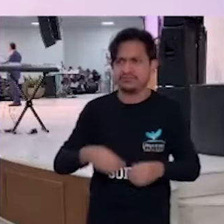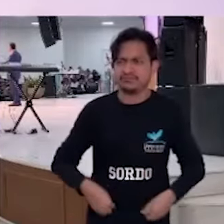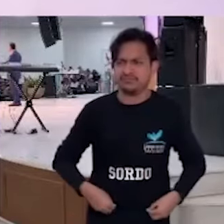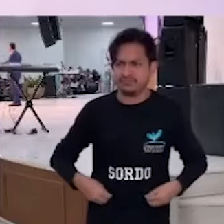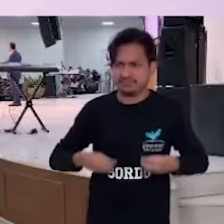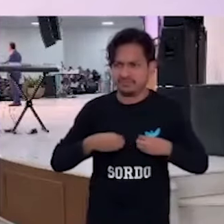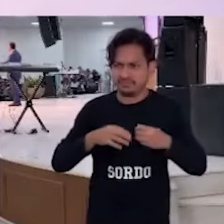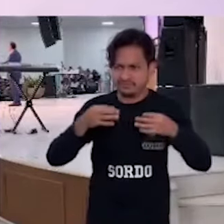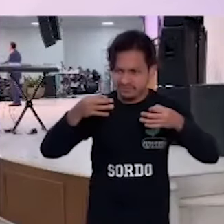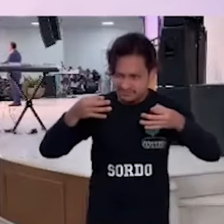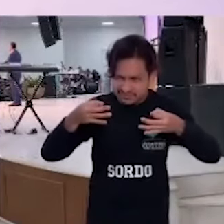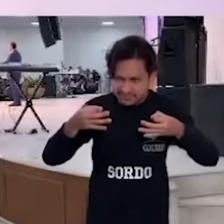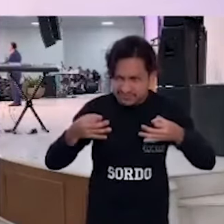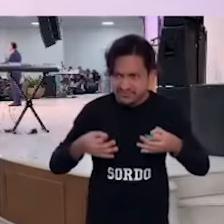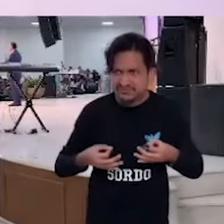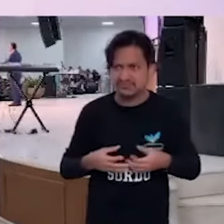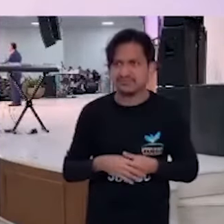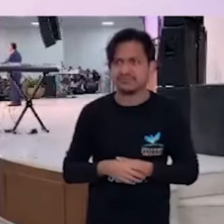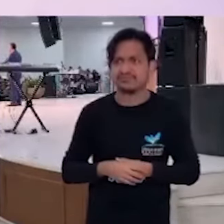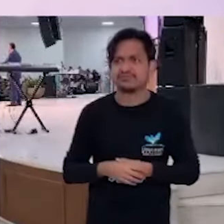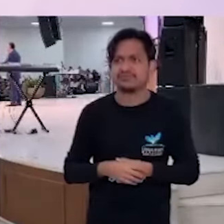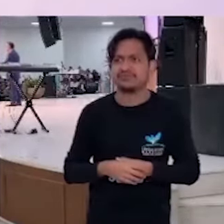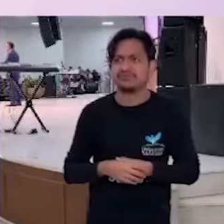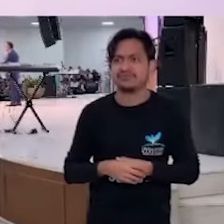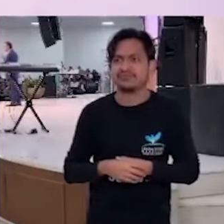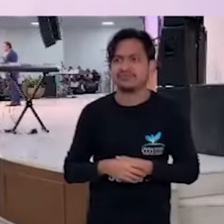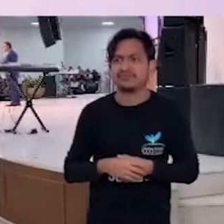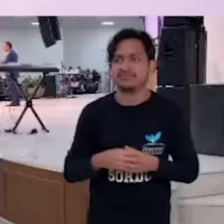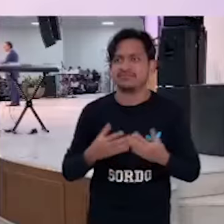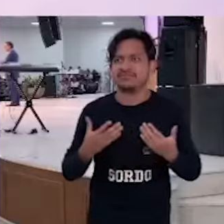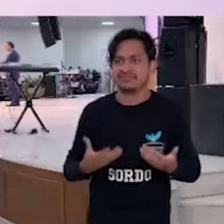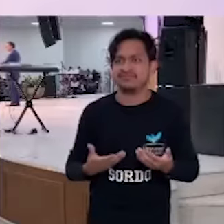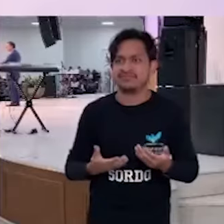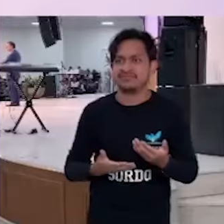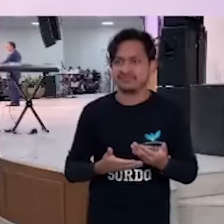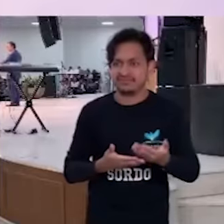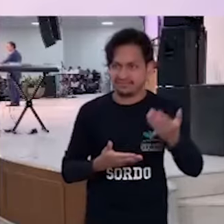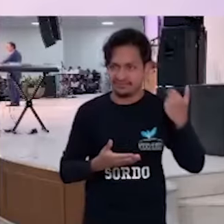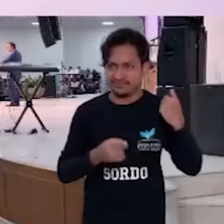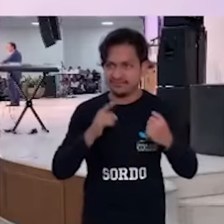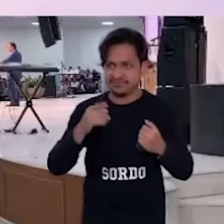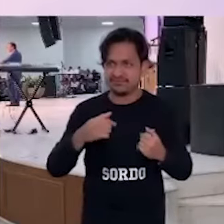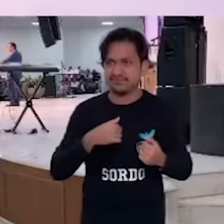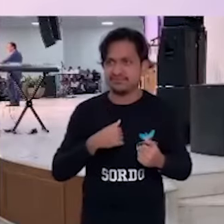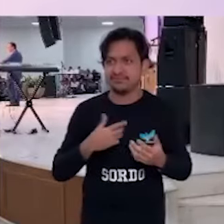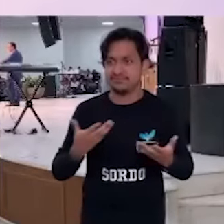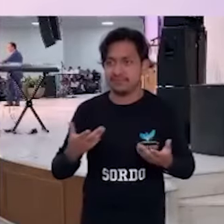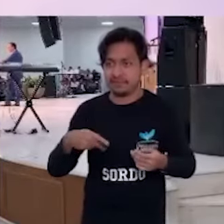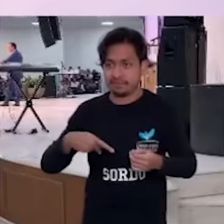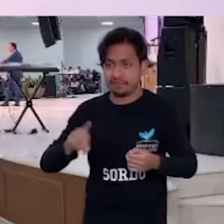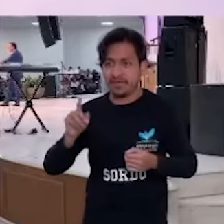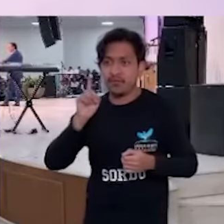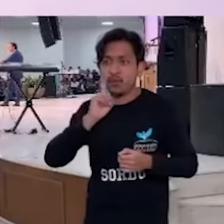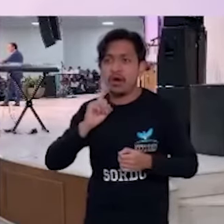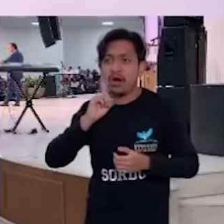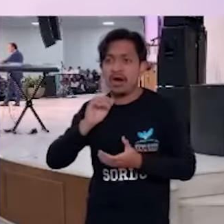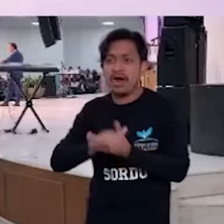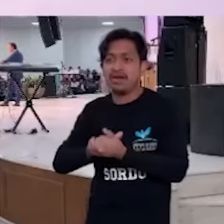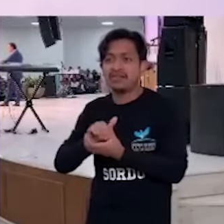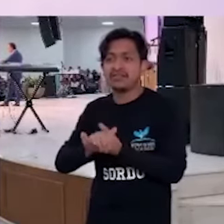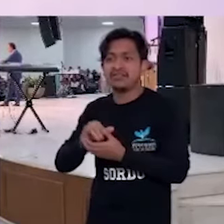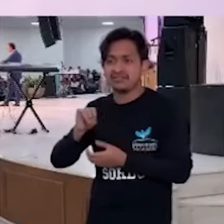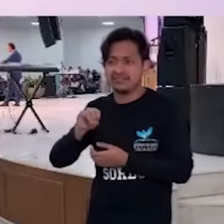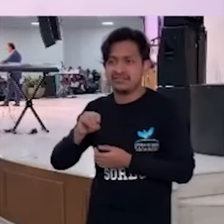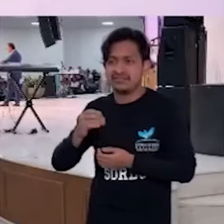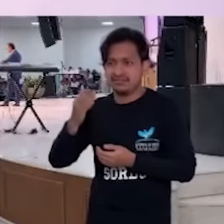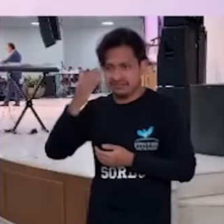todos muy bien, ¿no? Pero caras vemos, corazones no sabemos. Pero la esposa sí sabe qué clase de hombre tiene en su casa. Punto